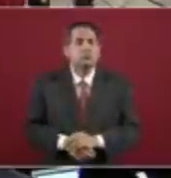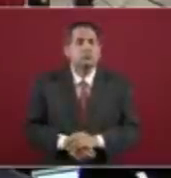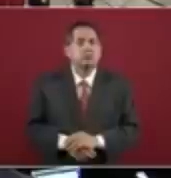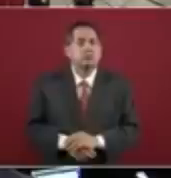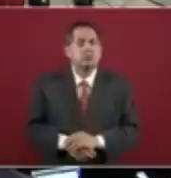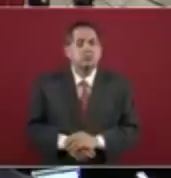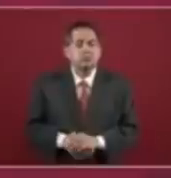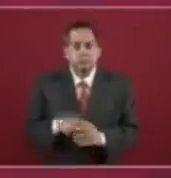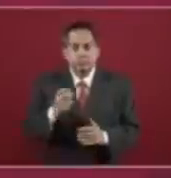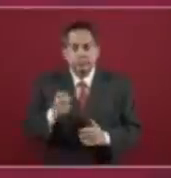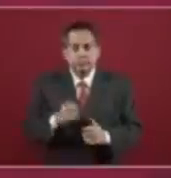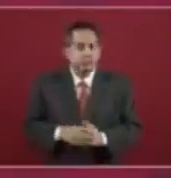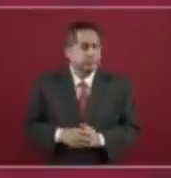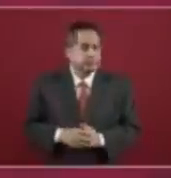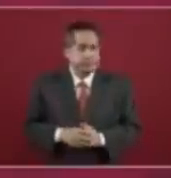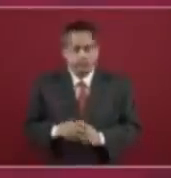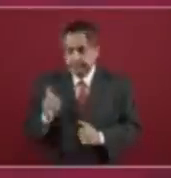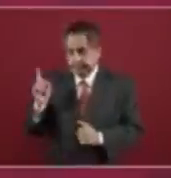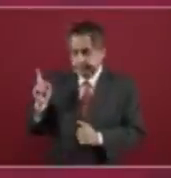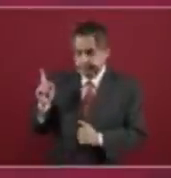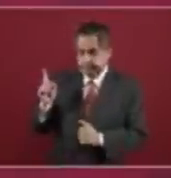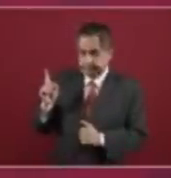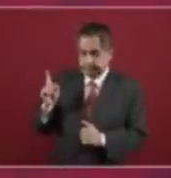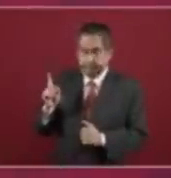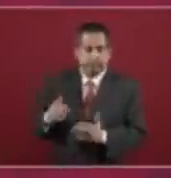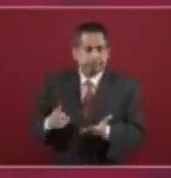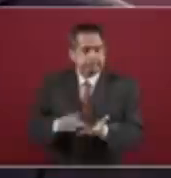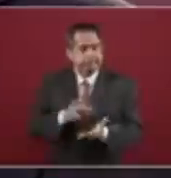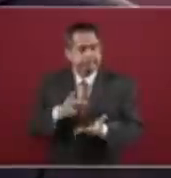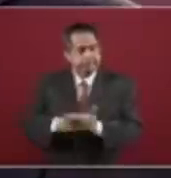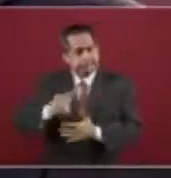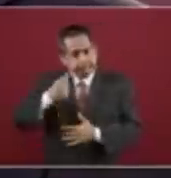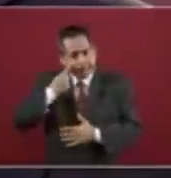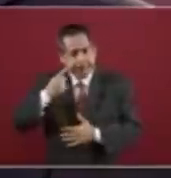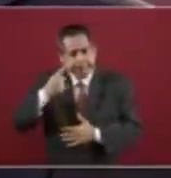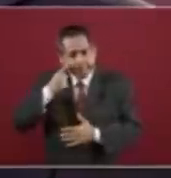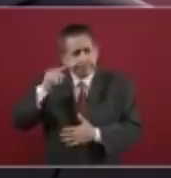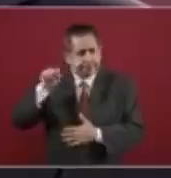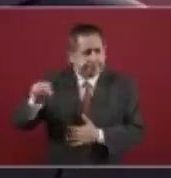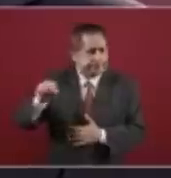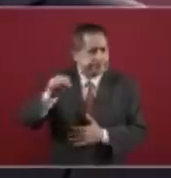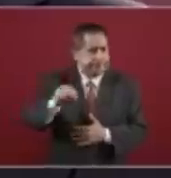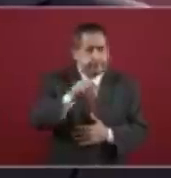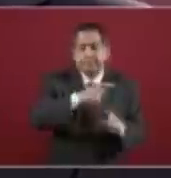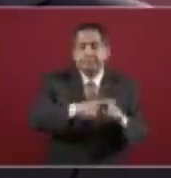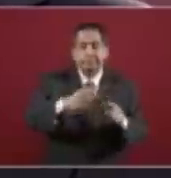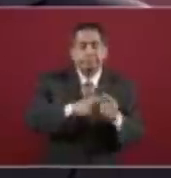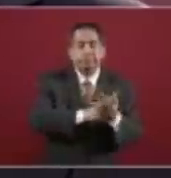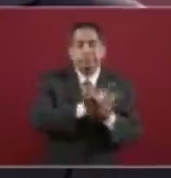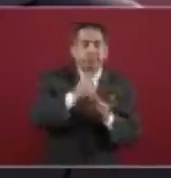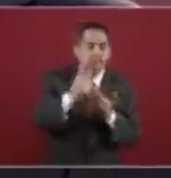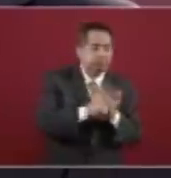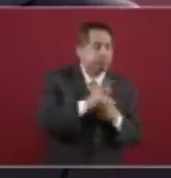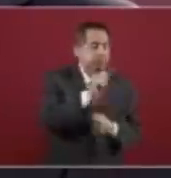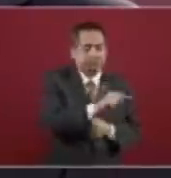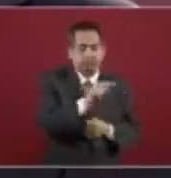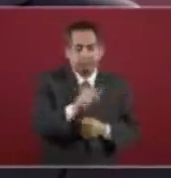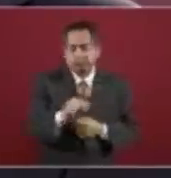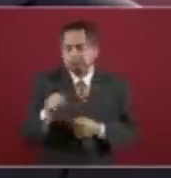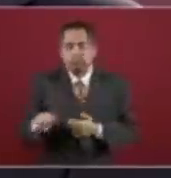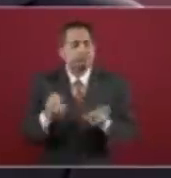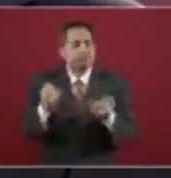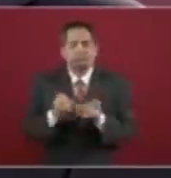Y esto se repite en todos los programas que se aplicaban